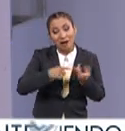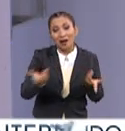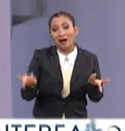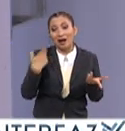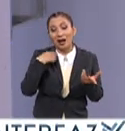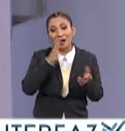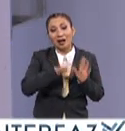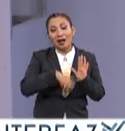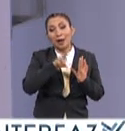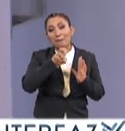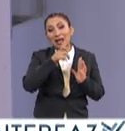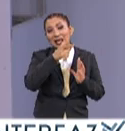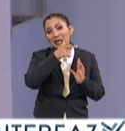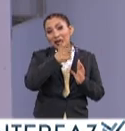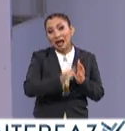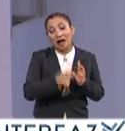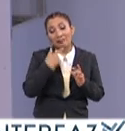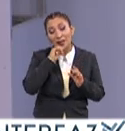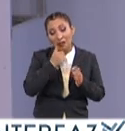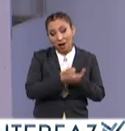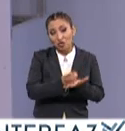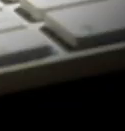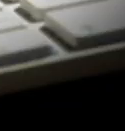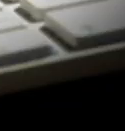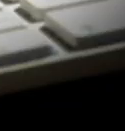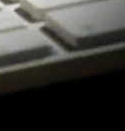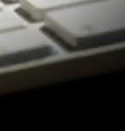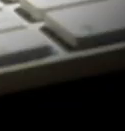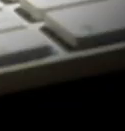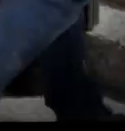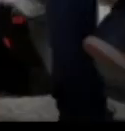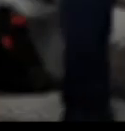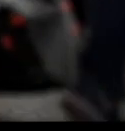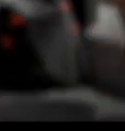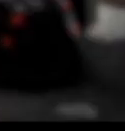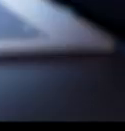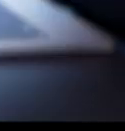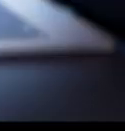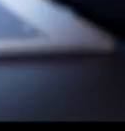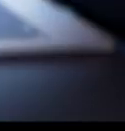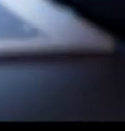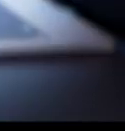el de vejiga, etcétera. Entonces, pues esos son los consejos.